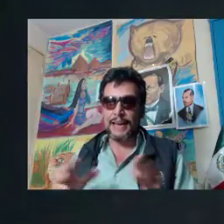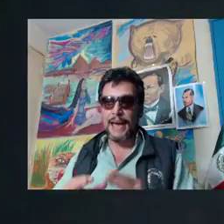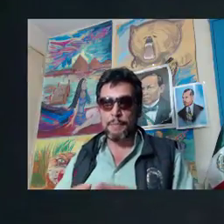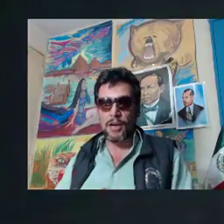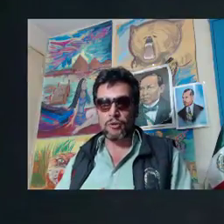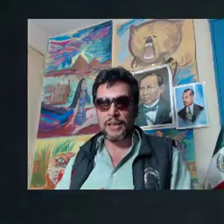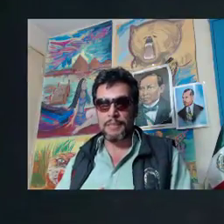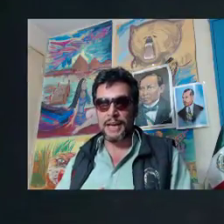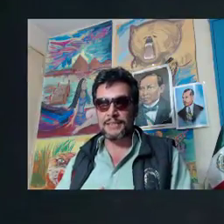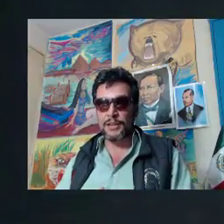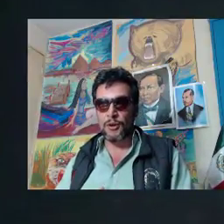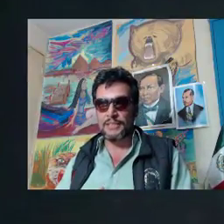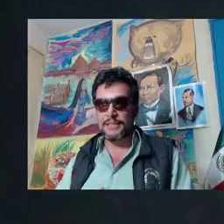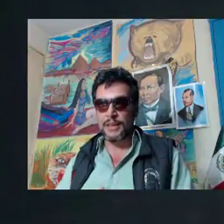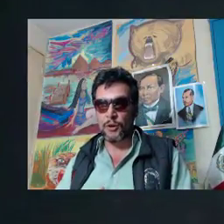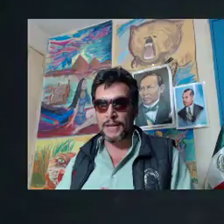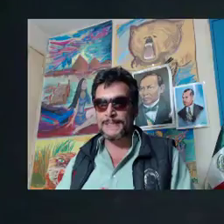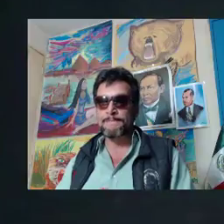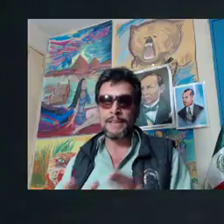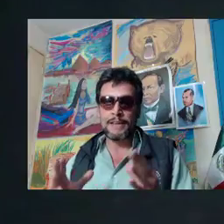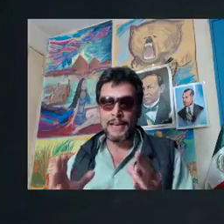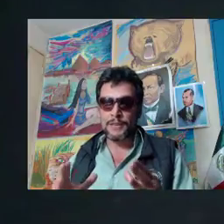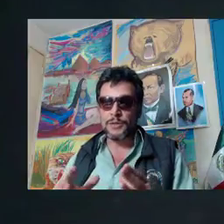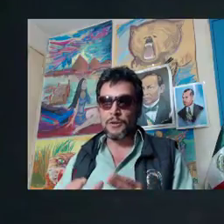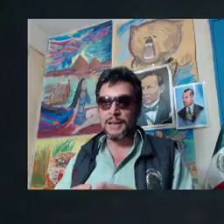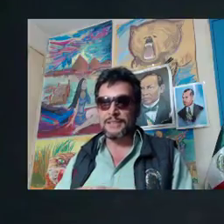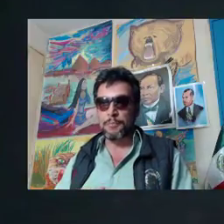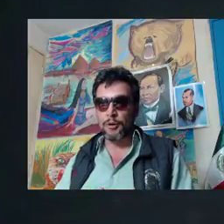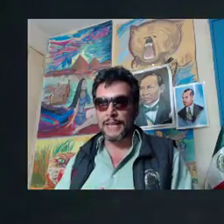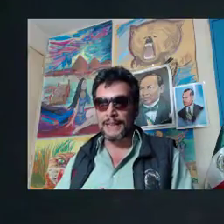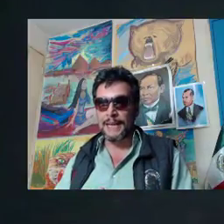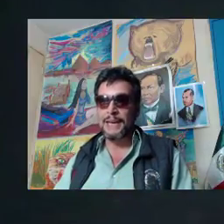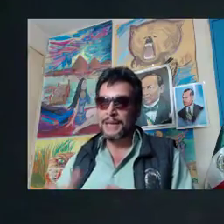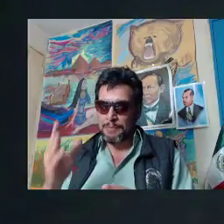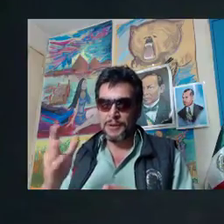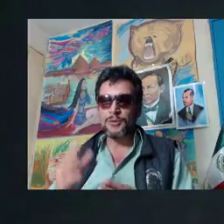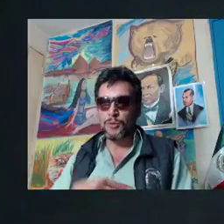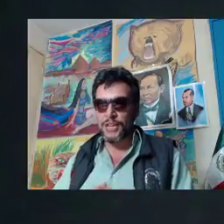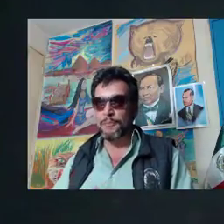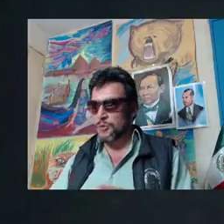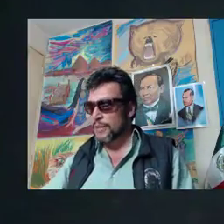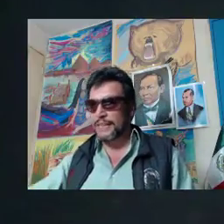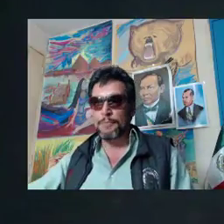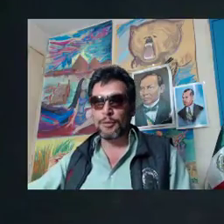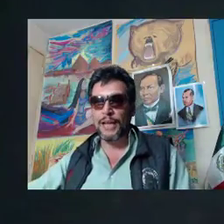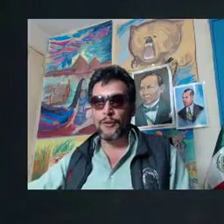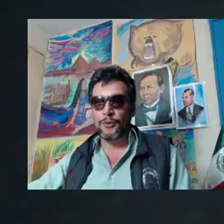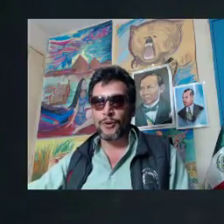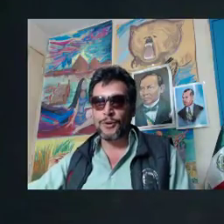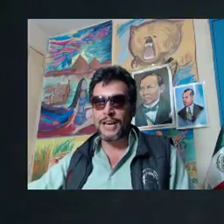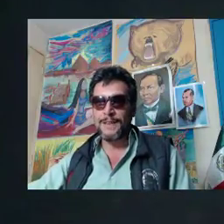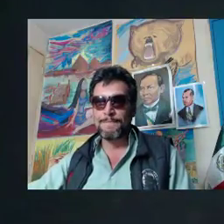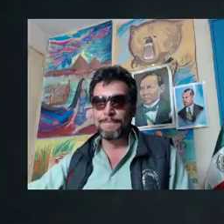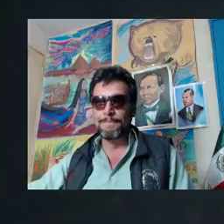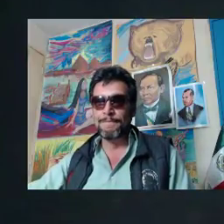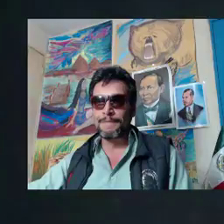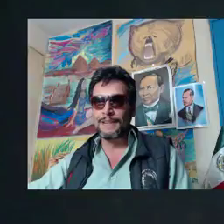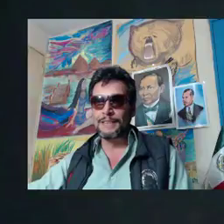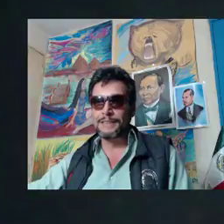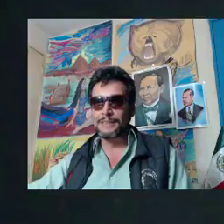que les traje, amigos, amigas, señoras y señores. Eso es lo más importante, pero escuchemos al diputado